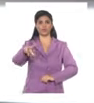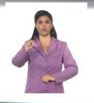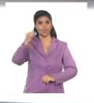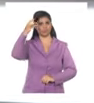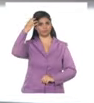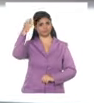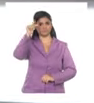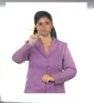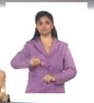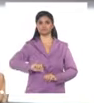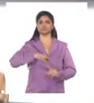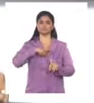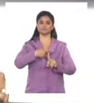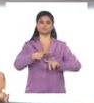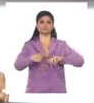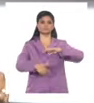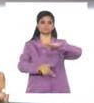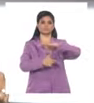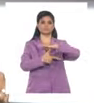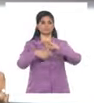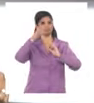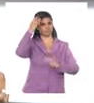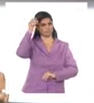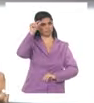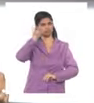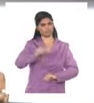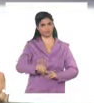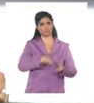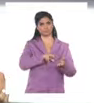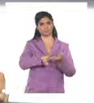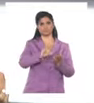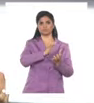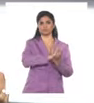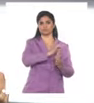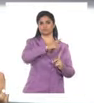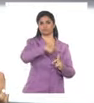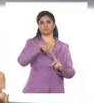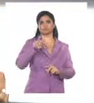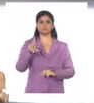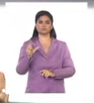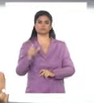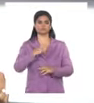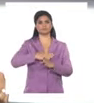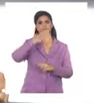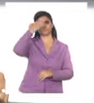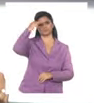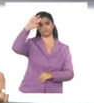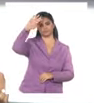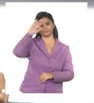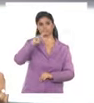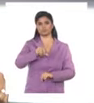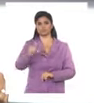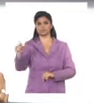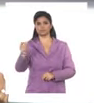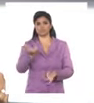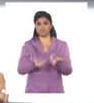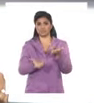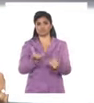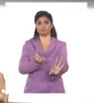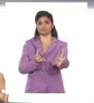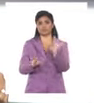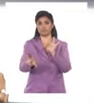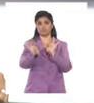vicegobernadores en las provincias de matanzas villaclara Santiago de Cuba y Cienfuegos se realiza el próximo 21 de mayo de